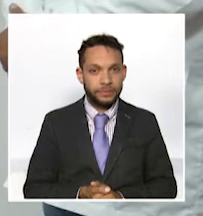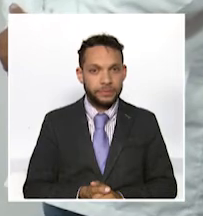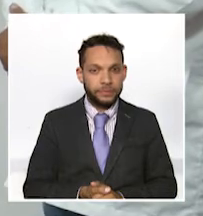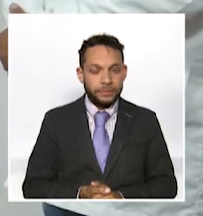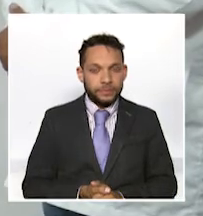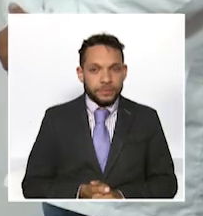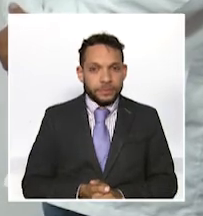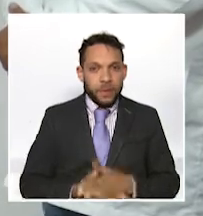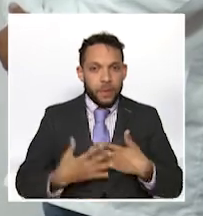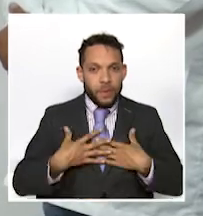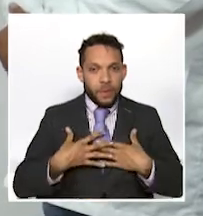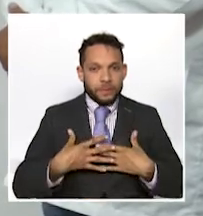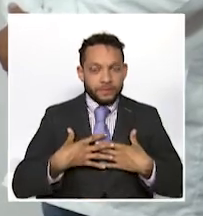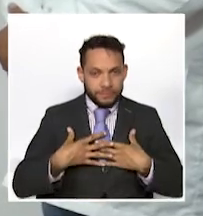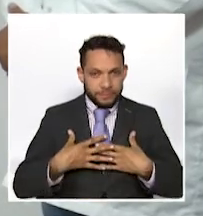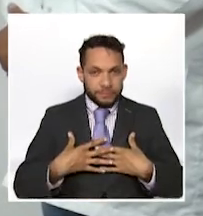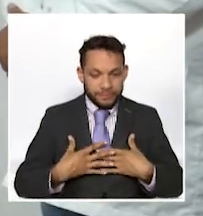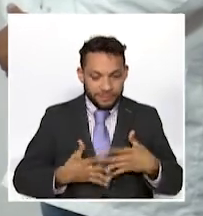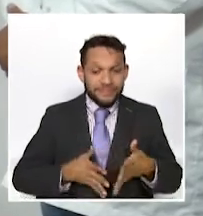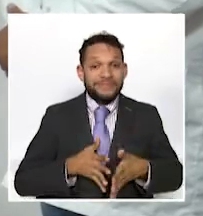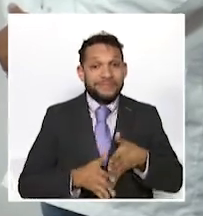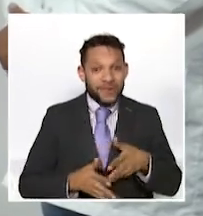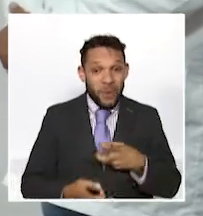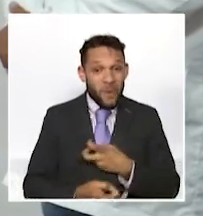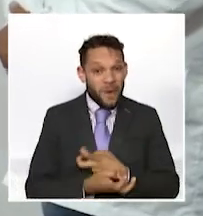Eso es, vamos al otro lado.